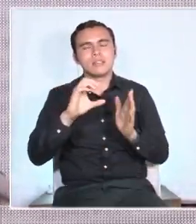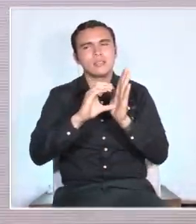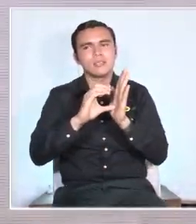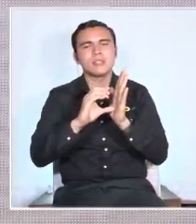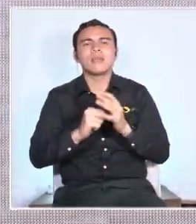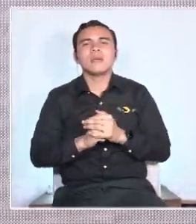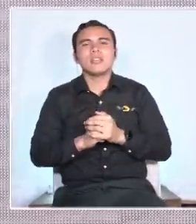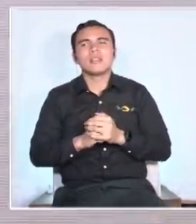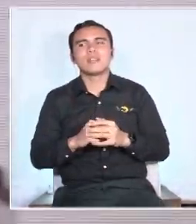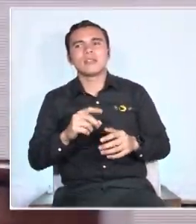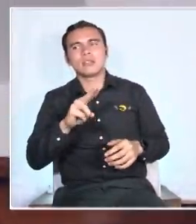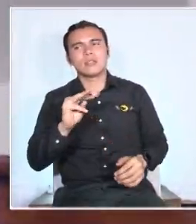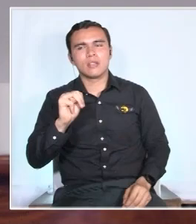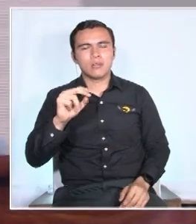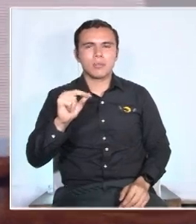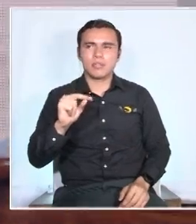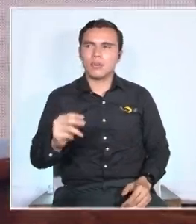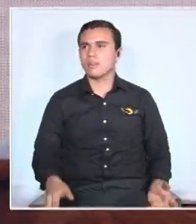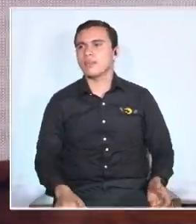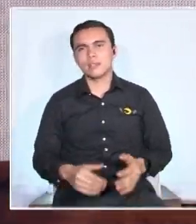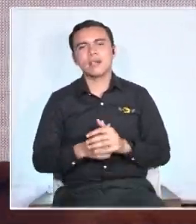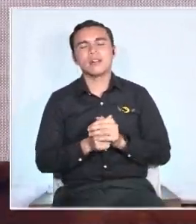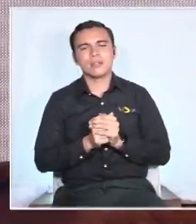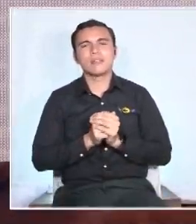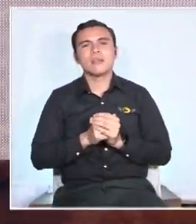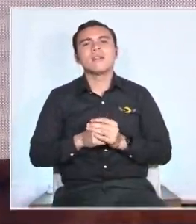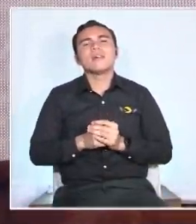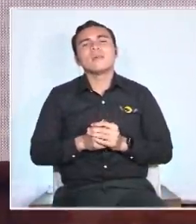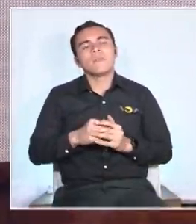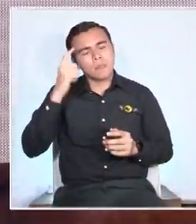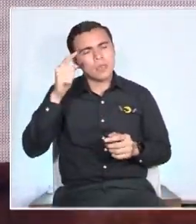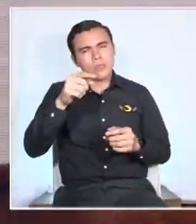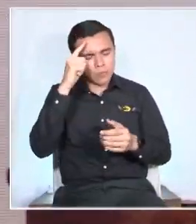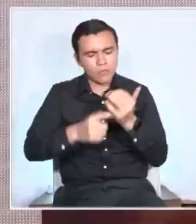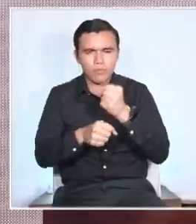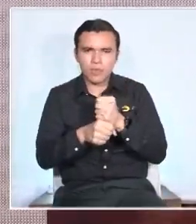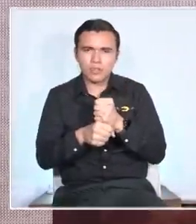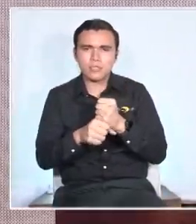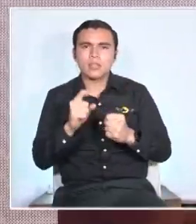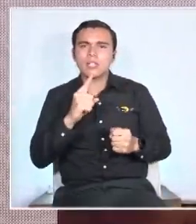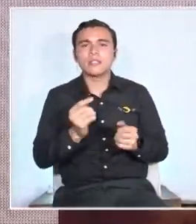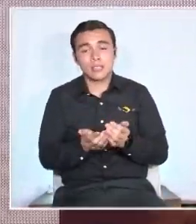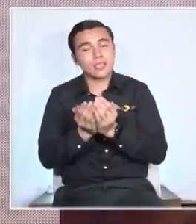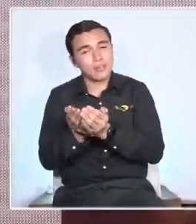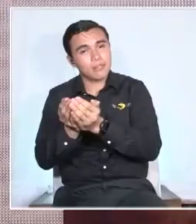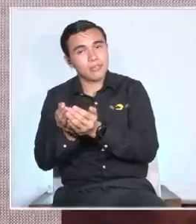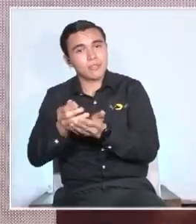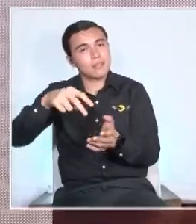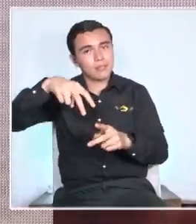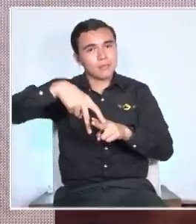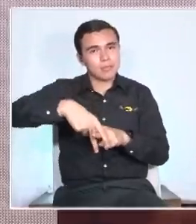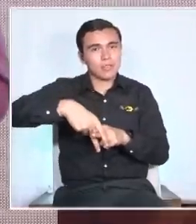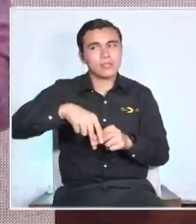Y cuando usted está en alta mar, lo único en lo que usted confía es en el bote donde está